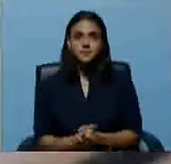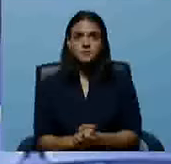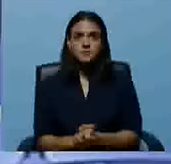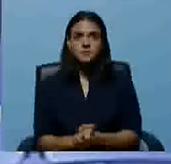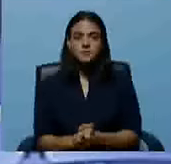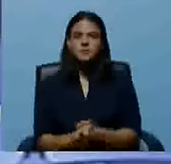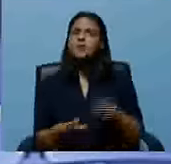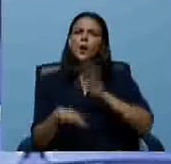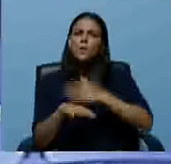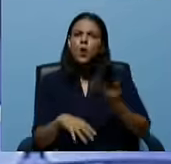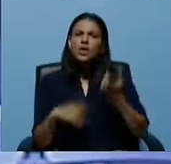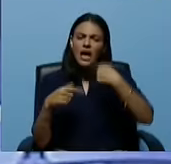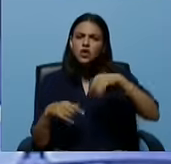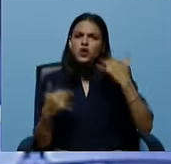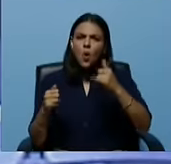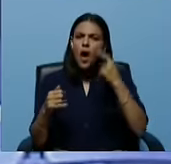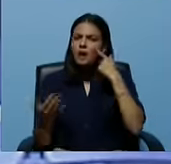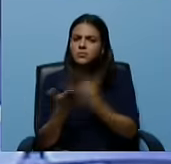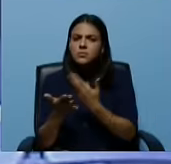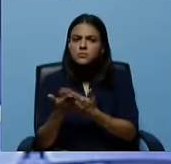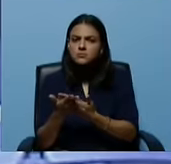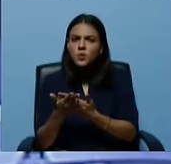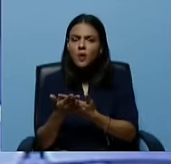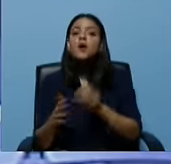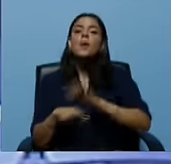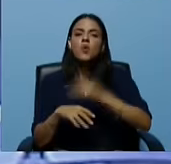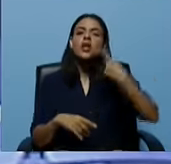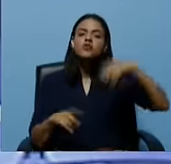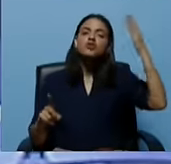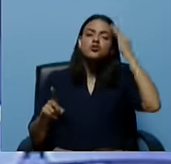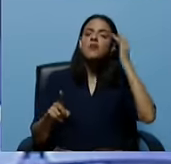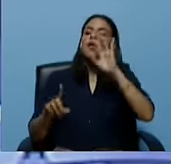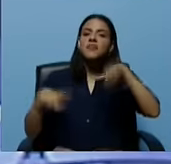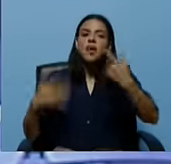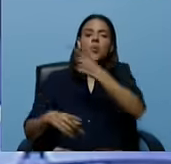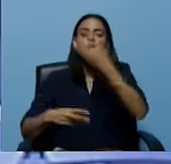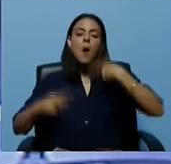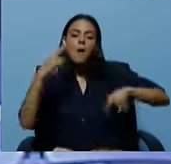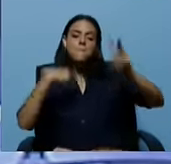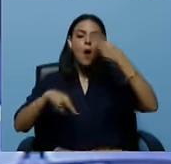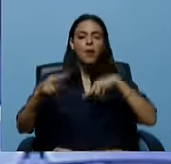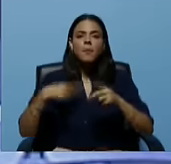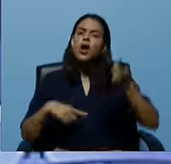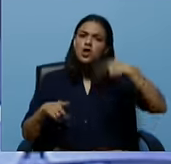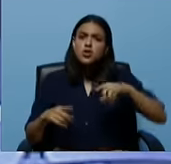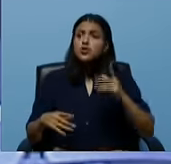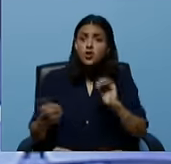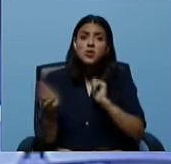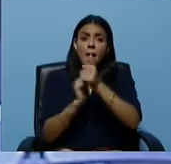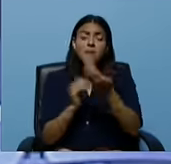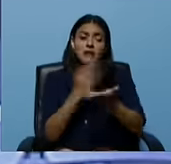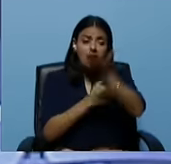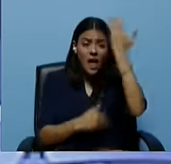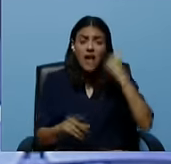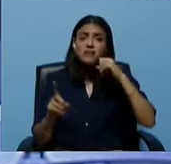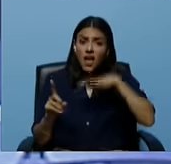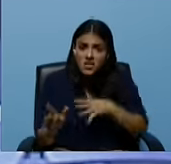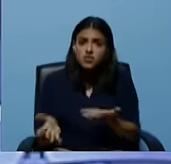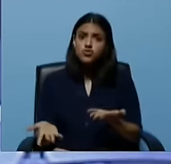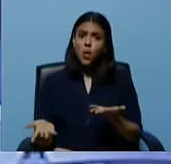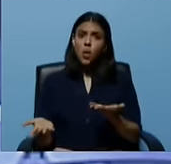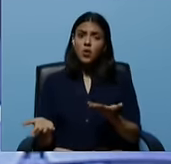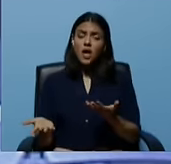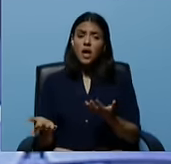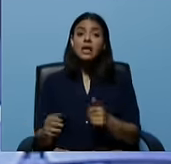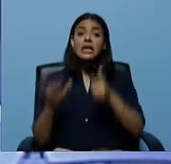¿Y por qué tenemos registro? Porque suponíamos que por allí iban a ir los tiros. Desde José Vicente Aro, todo eso ha pasado en menos de 6 horas, Andrés. En